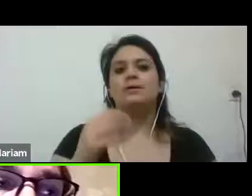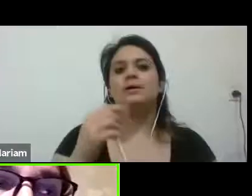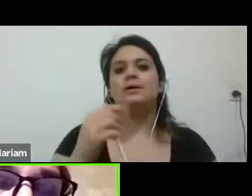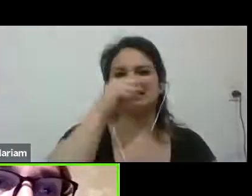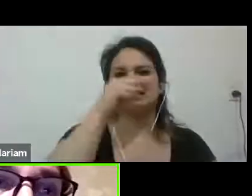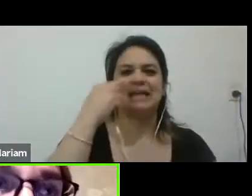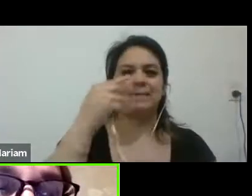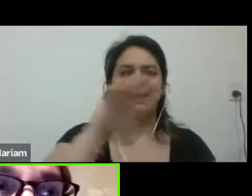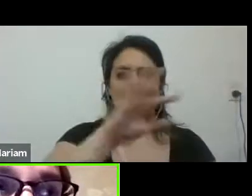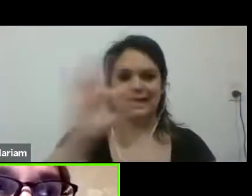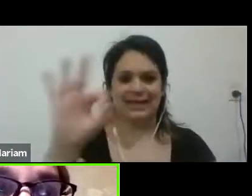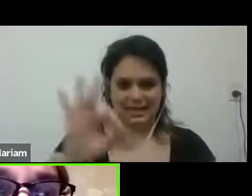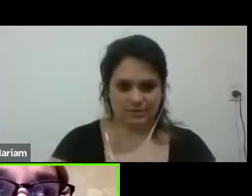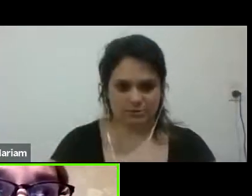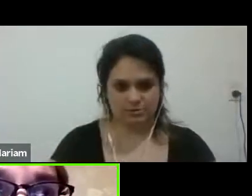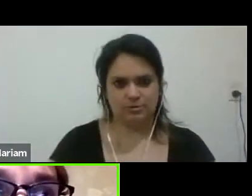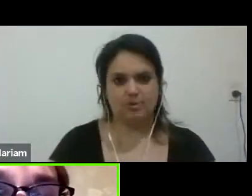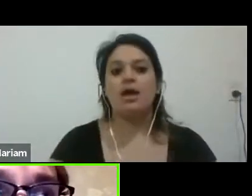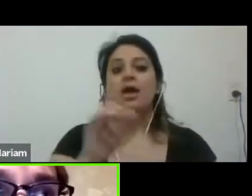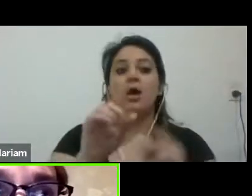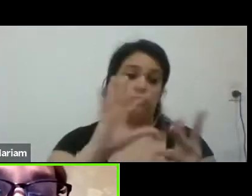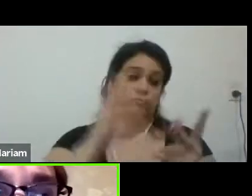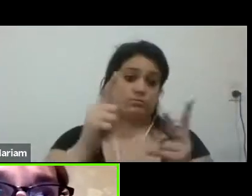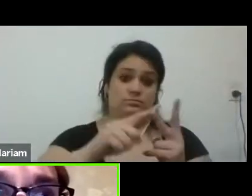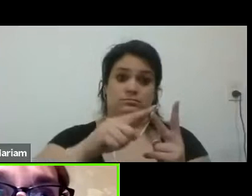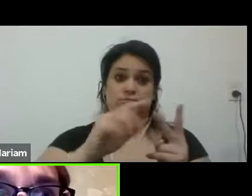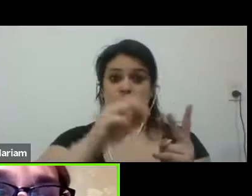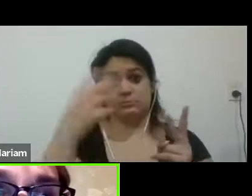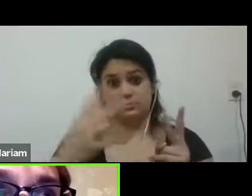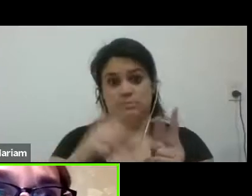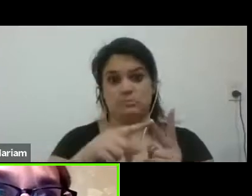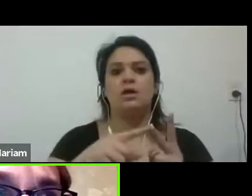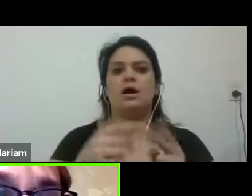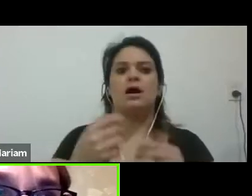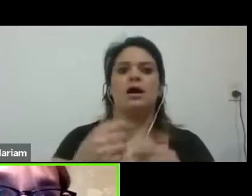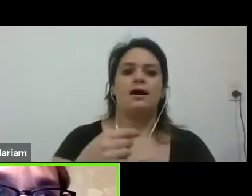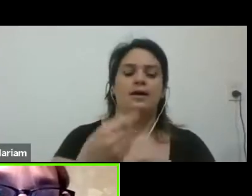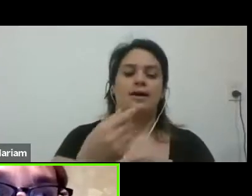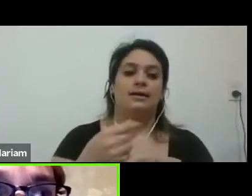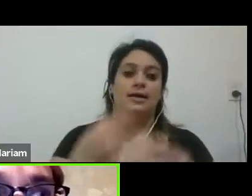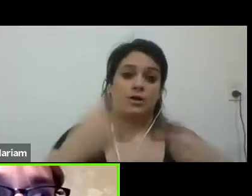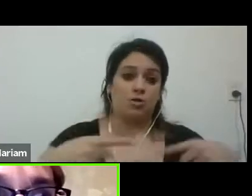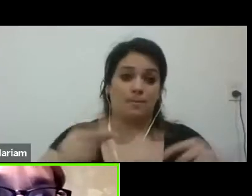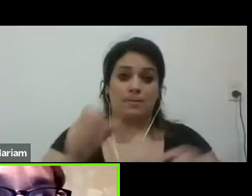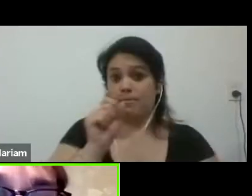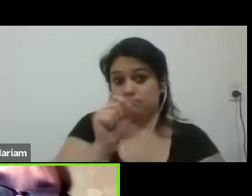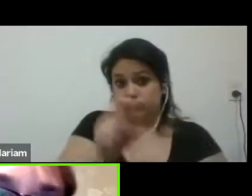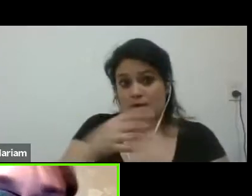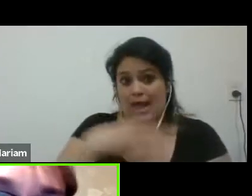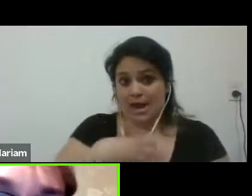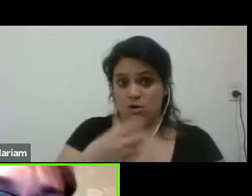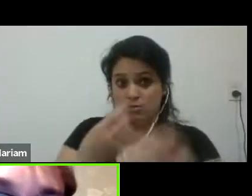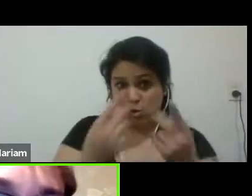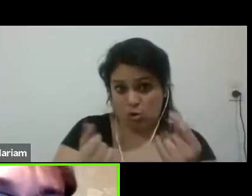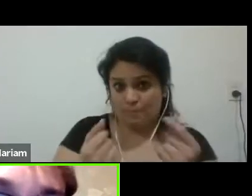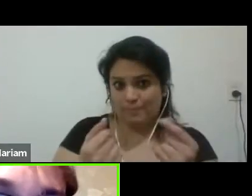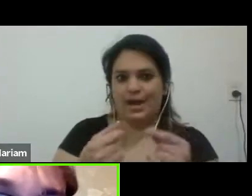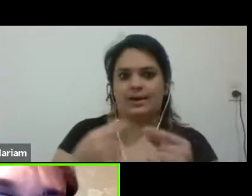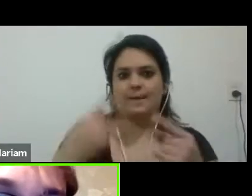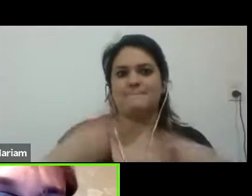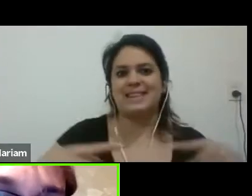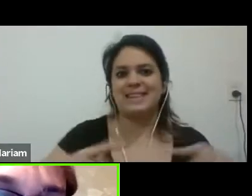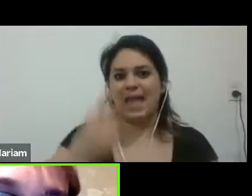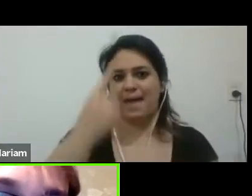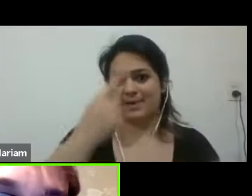la otra metodología en la cual el alumno se hace cargo de las compras de materia prima y se hace presente en la clase de cocina